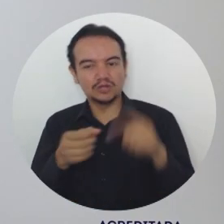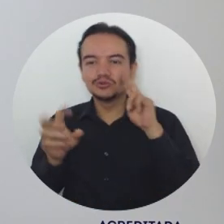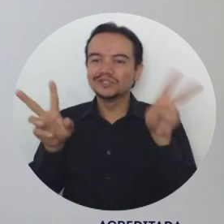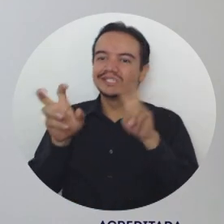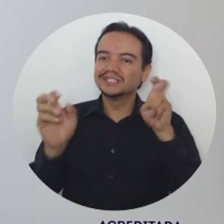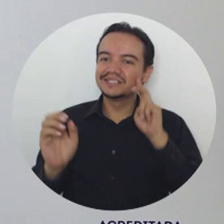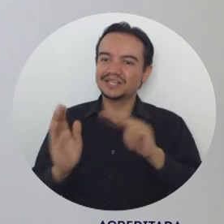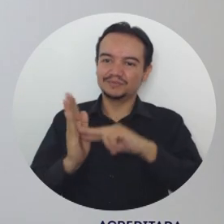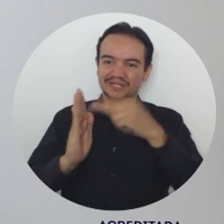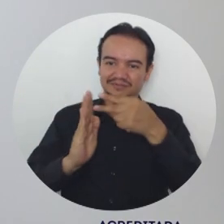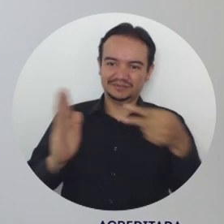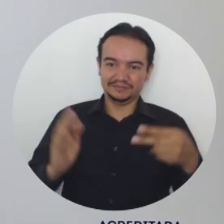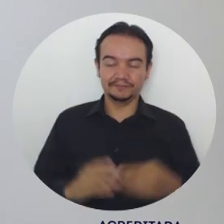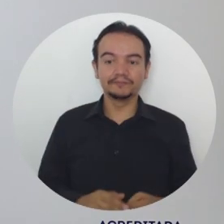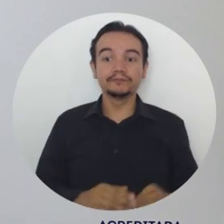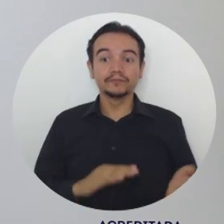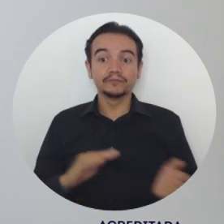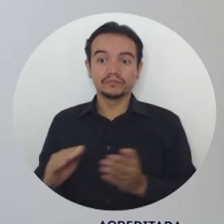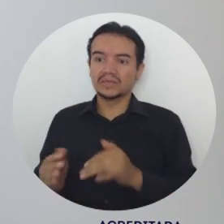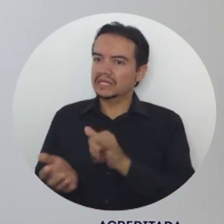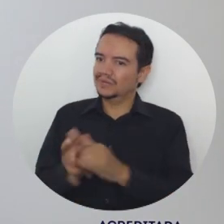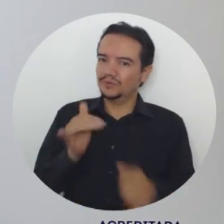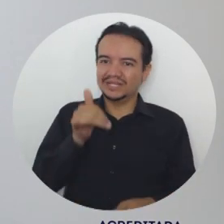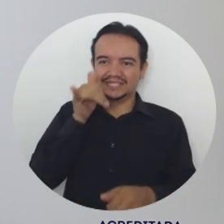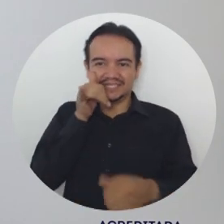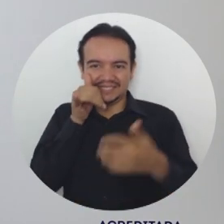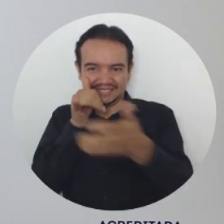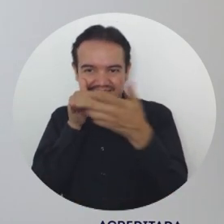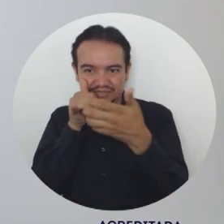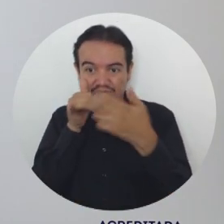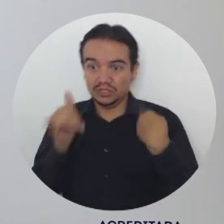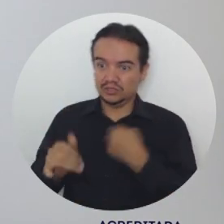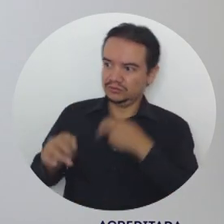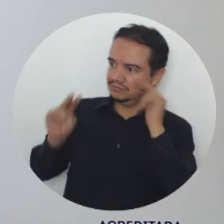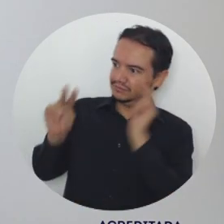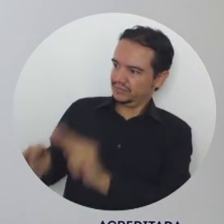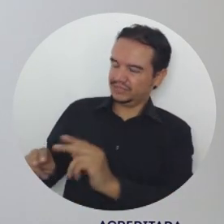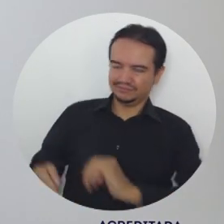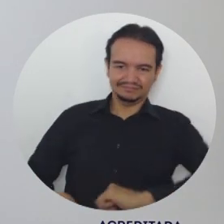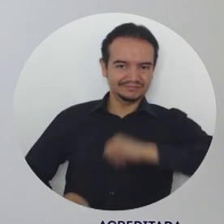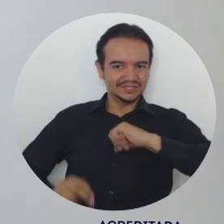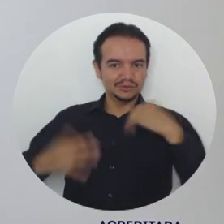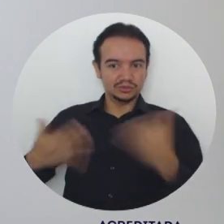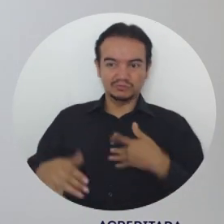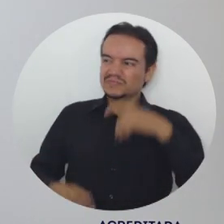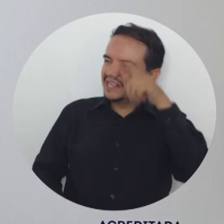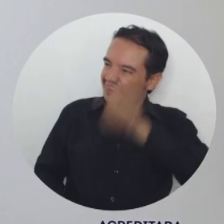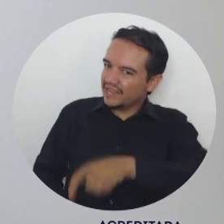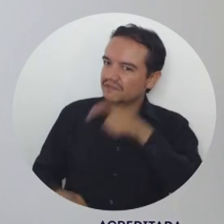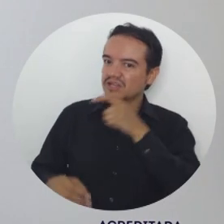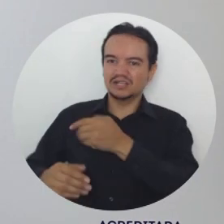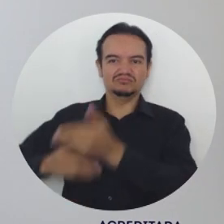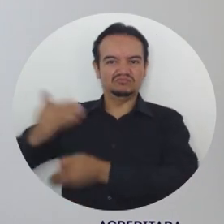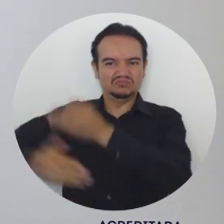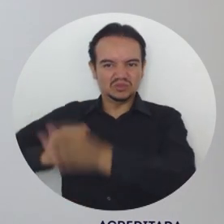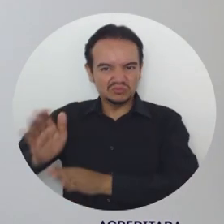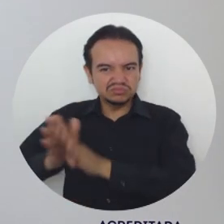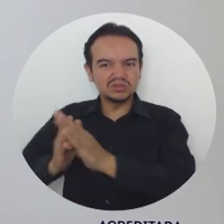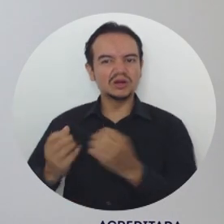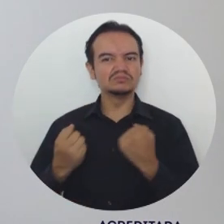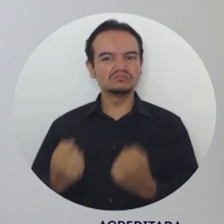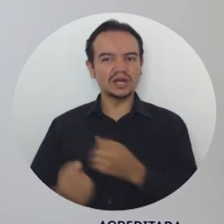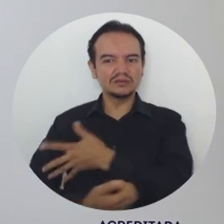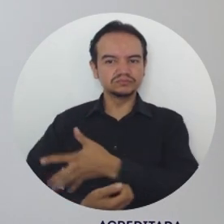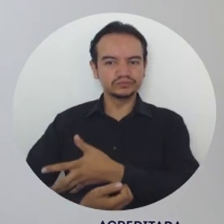la tecnología, como es la ingeniería de sistemas. Así que mi felicitación, estamos muy orgullosos del trabajo que se ha hecho y tenemos que seguir consolidando la formación en